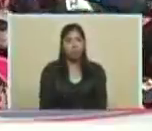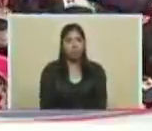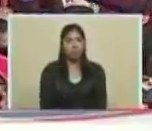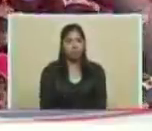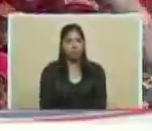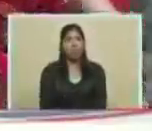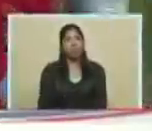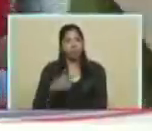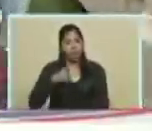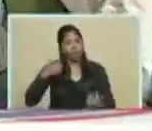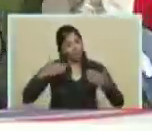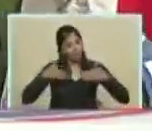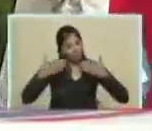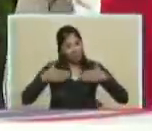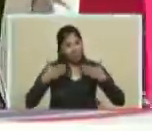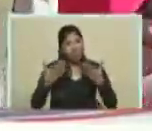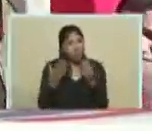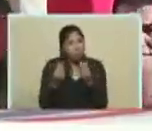Yo me alegro mucho,